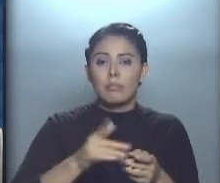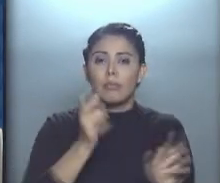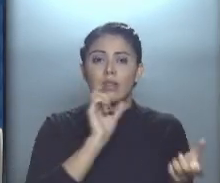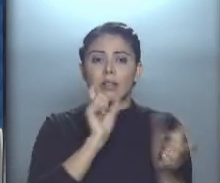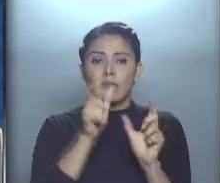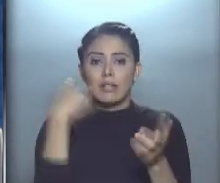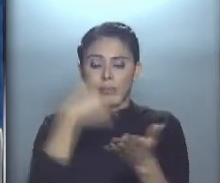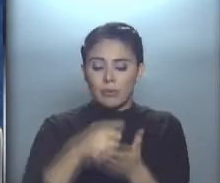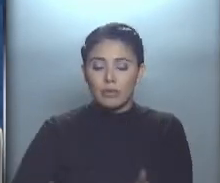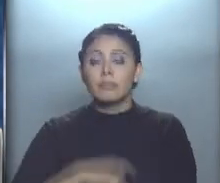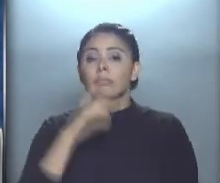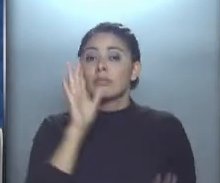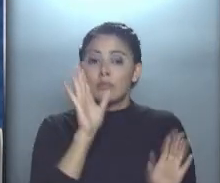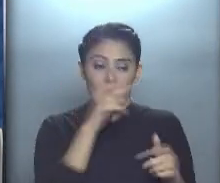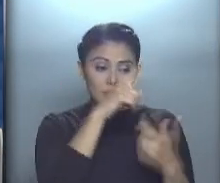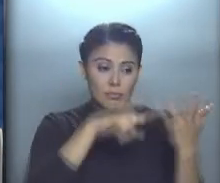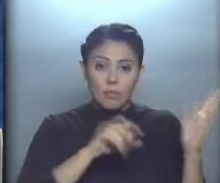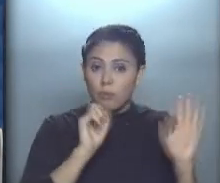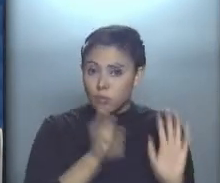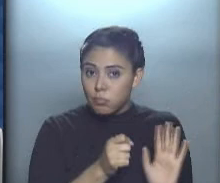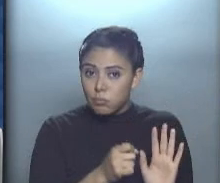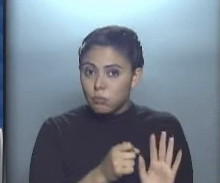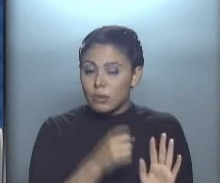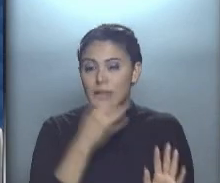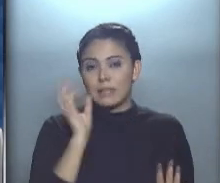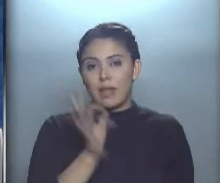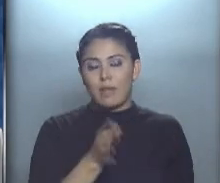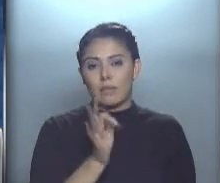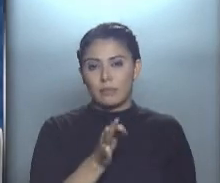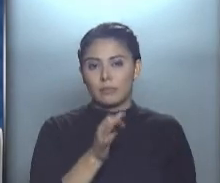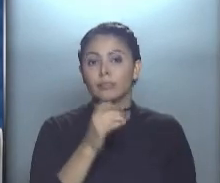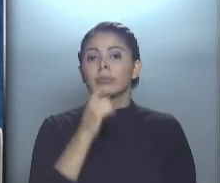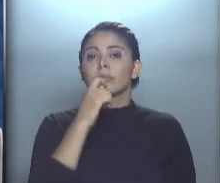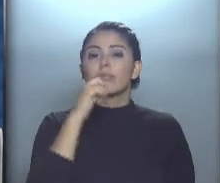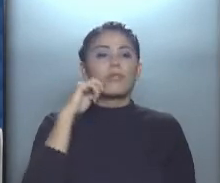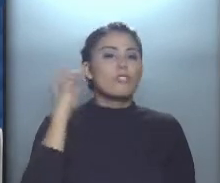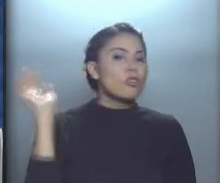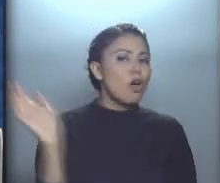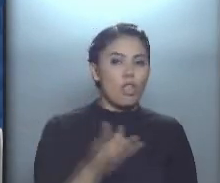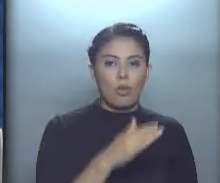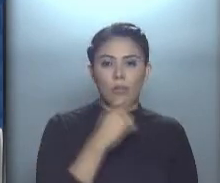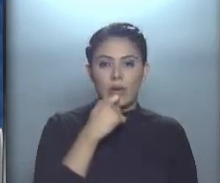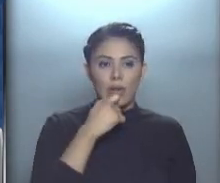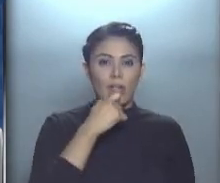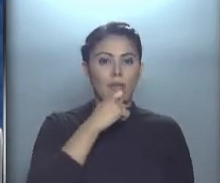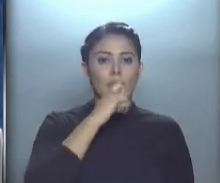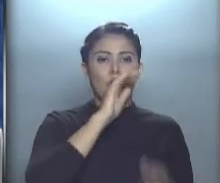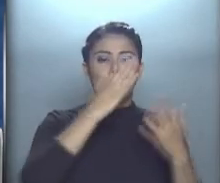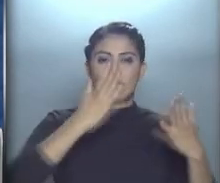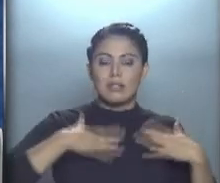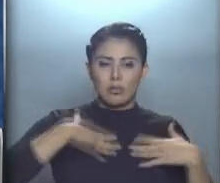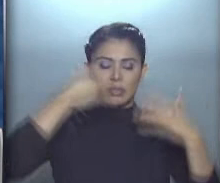recursos. Y en virtud de ello, teniendo en cuenta desde todo lo que significa saneamiento,